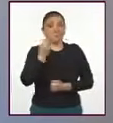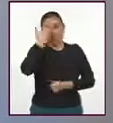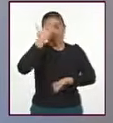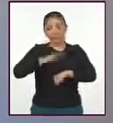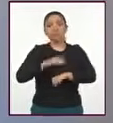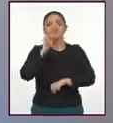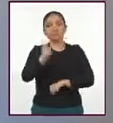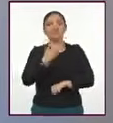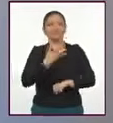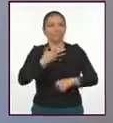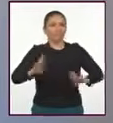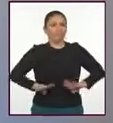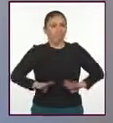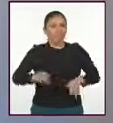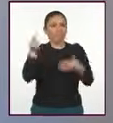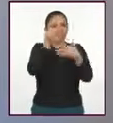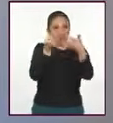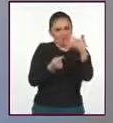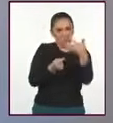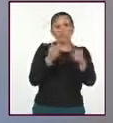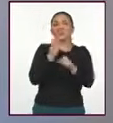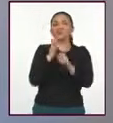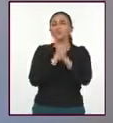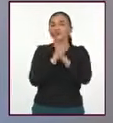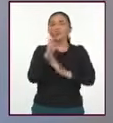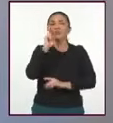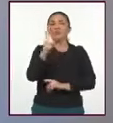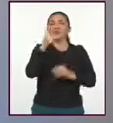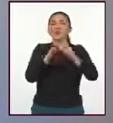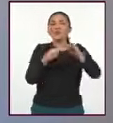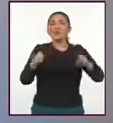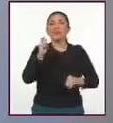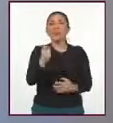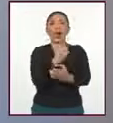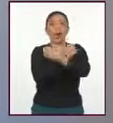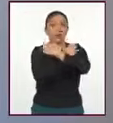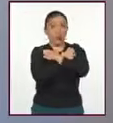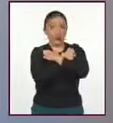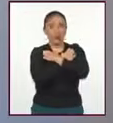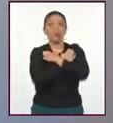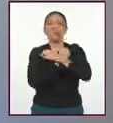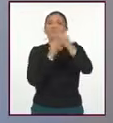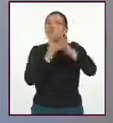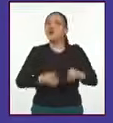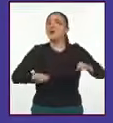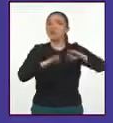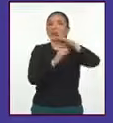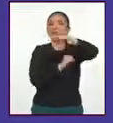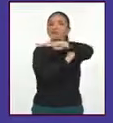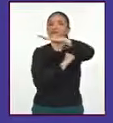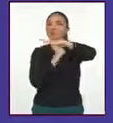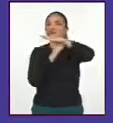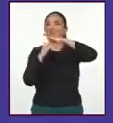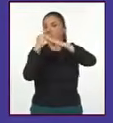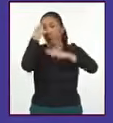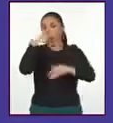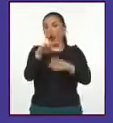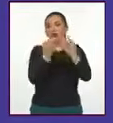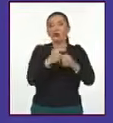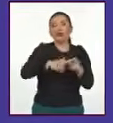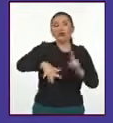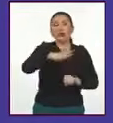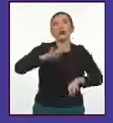algunos aspectos. Quisiera comenzar con esta frase de la educación como pilar de la sociedad, ya que a través de